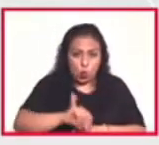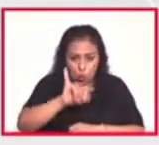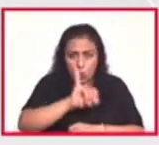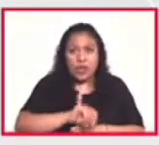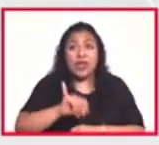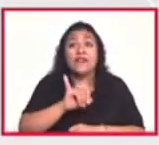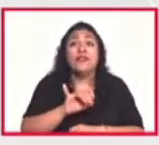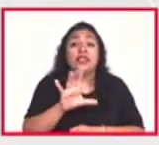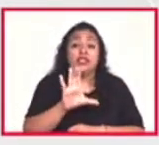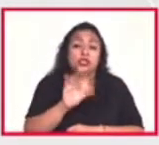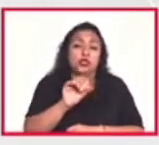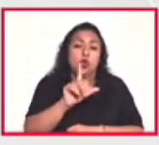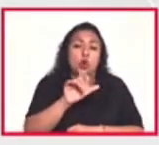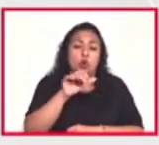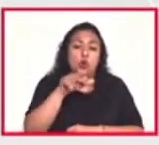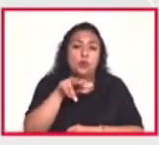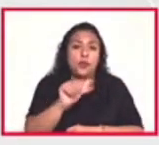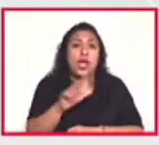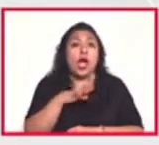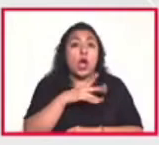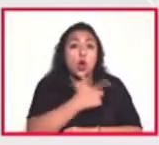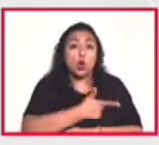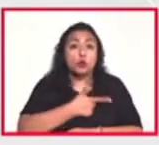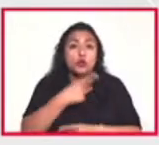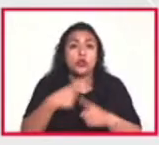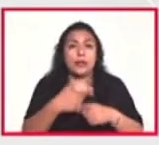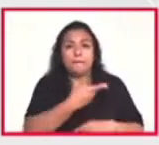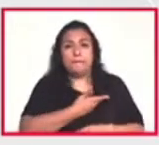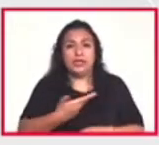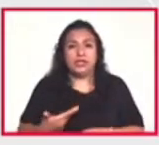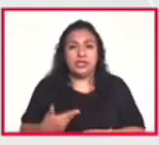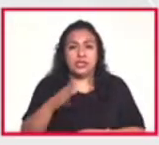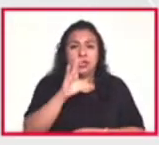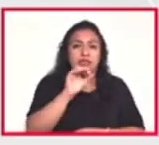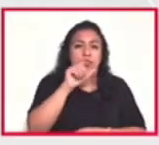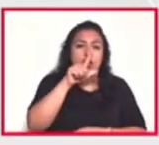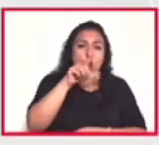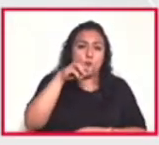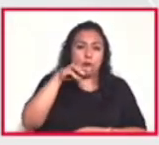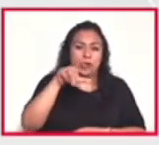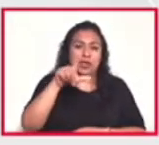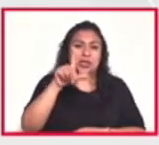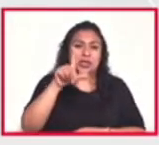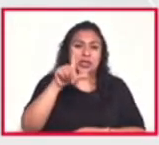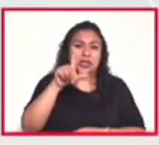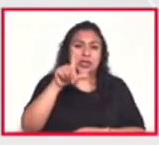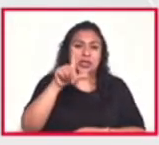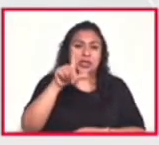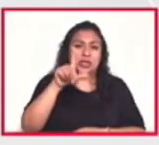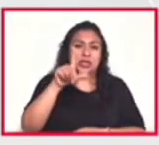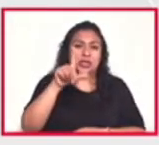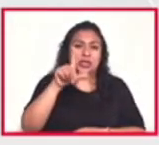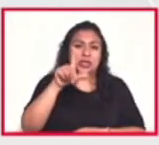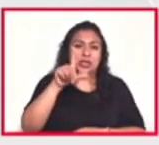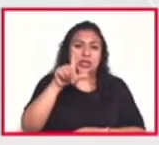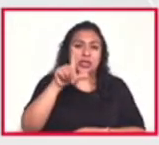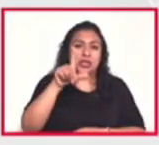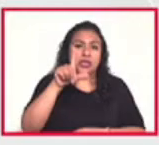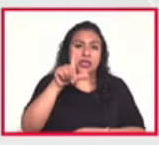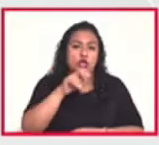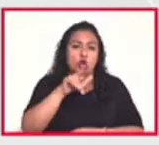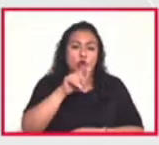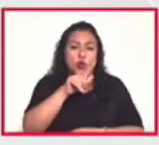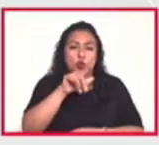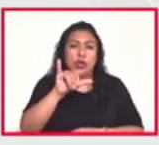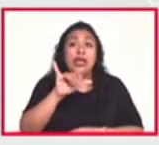de columna, así que tenemos el gusto de recibir a la presidenta del Colegio de México, a Silvia Giorgulli, quien nos va a hablar sobre el papel de la migración